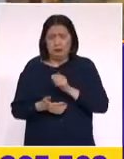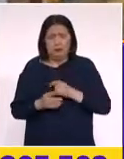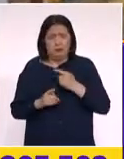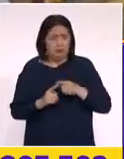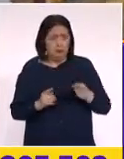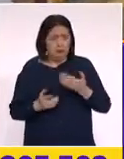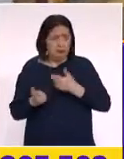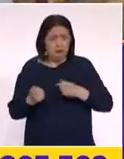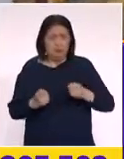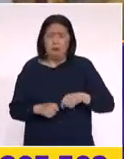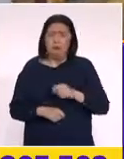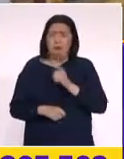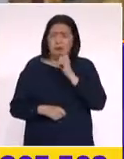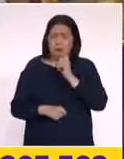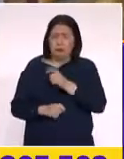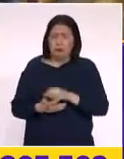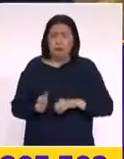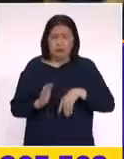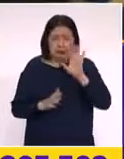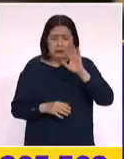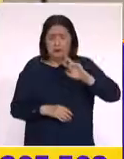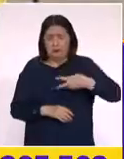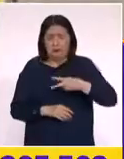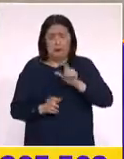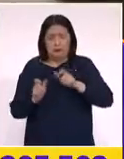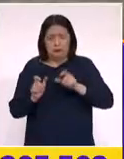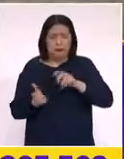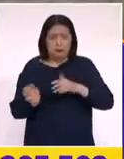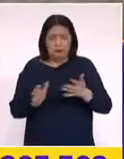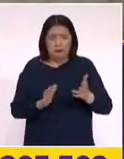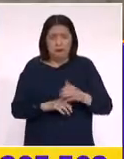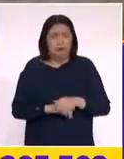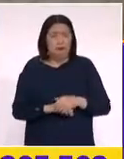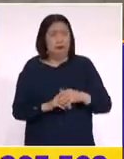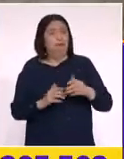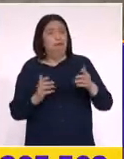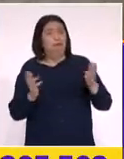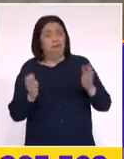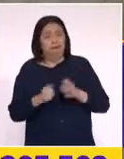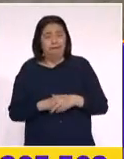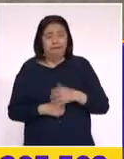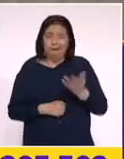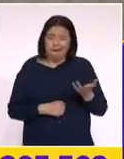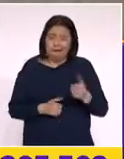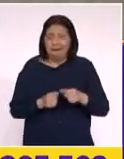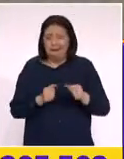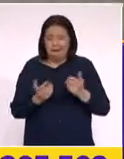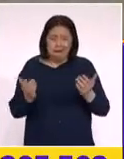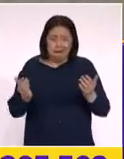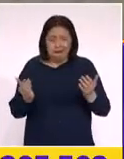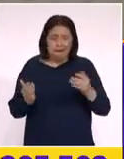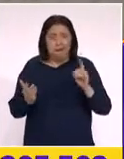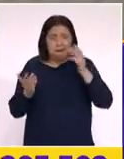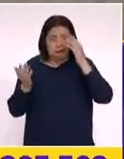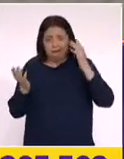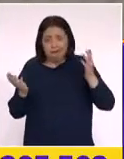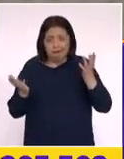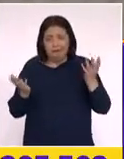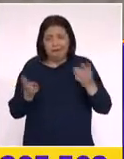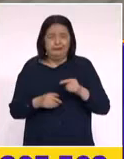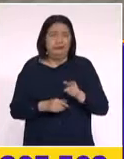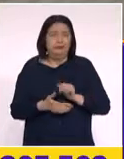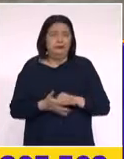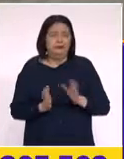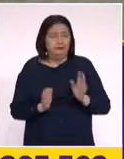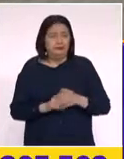pero en el gobierno ucraniano afirman que son más de 2.000 personas las que han muerto. Entonces, son cifras que no tienen relación una con otra,